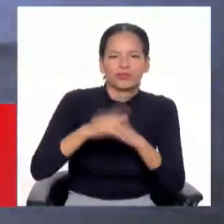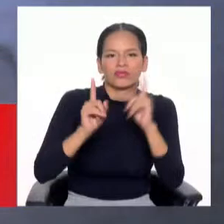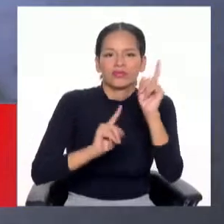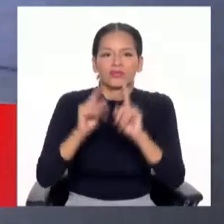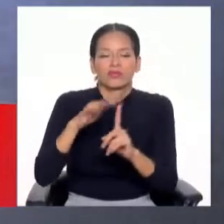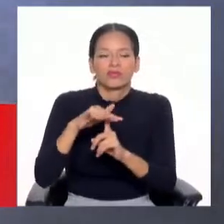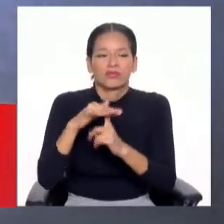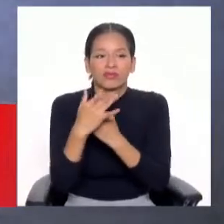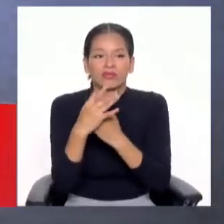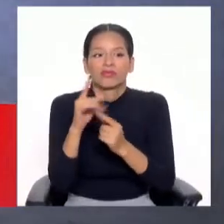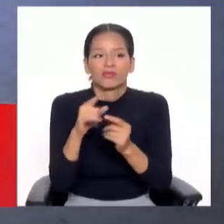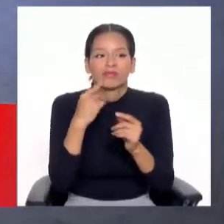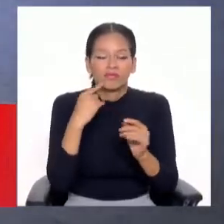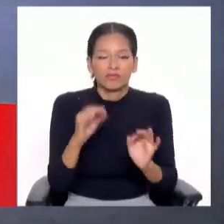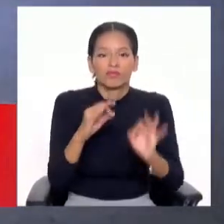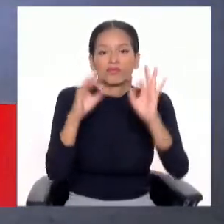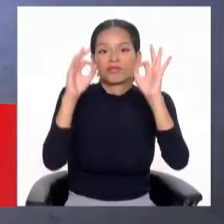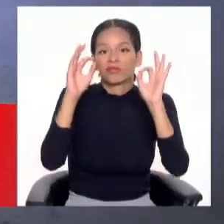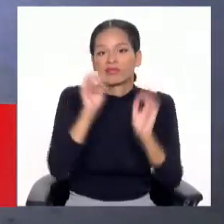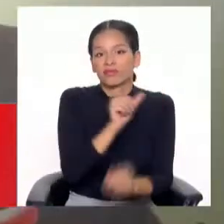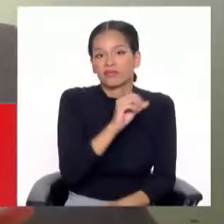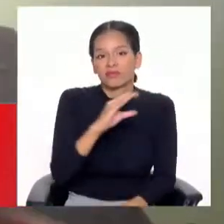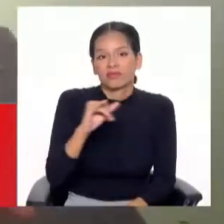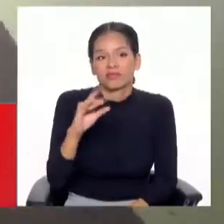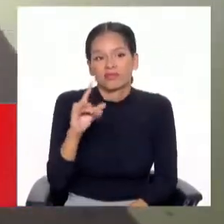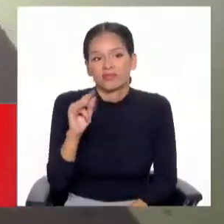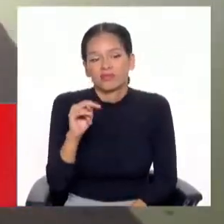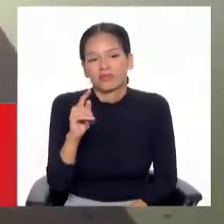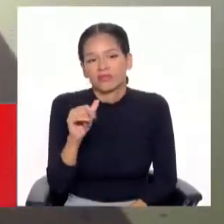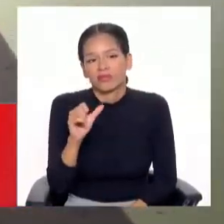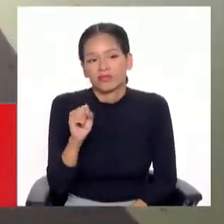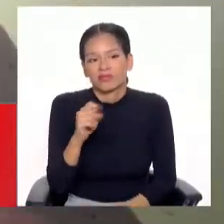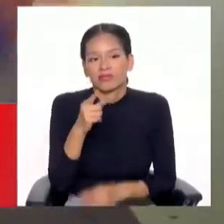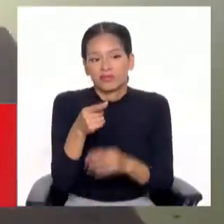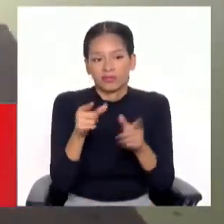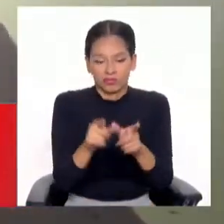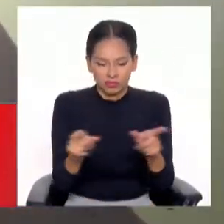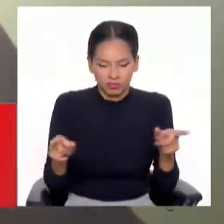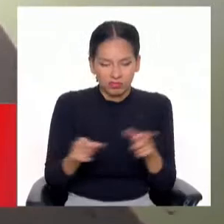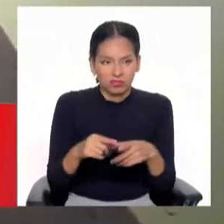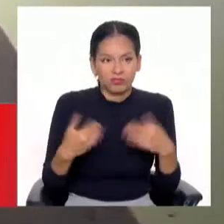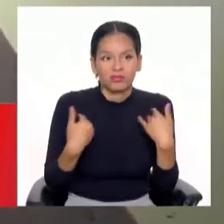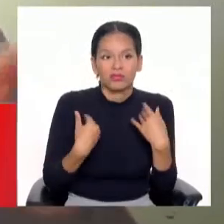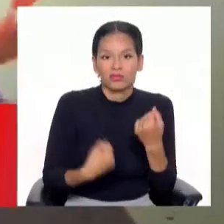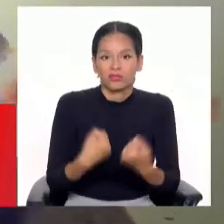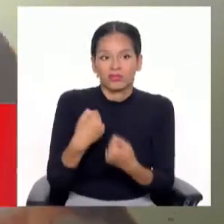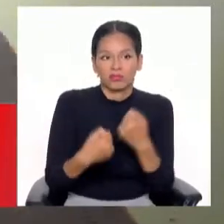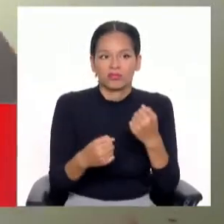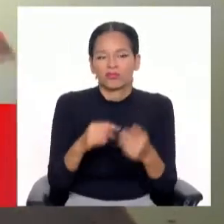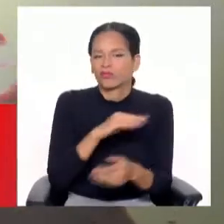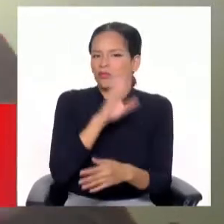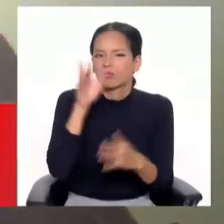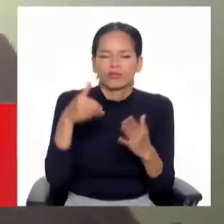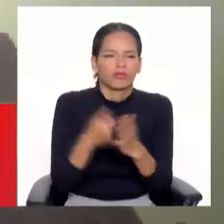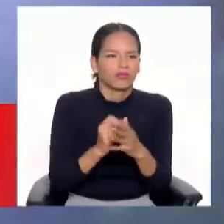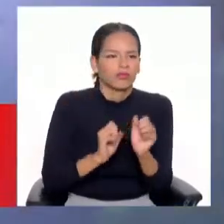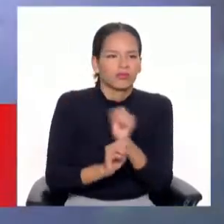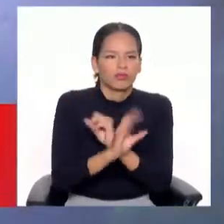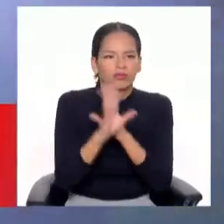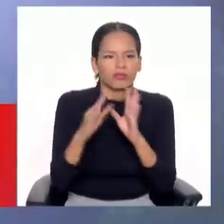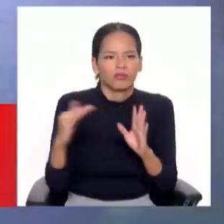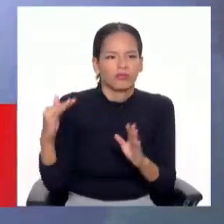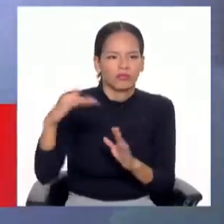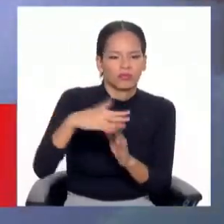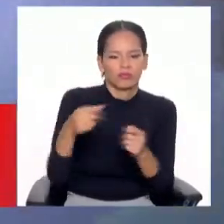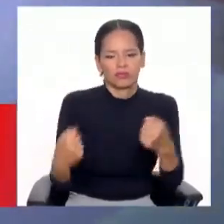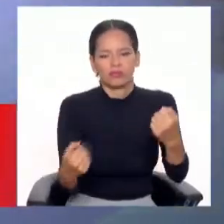ha provocado accidentes. Realmente esta vía está deshabilitada, yo tengo un auto ahí, todos los días tengo que